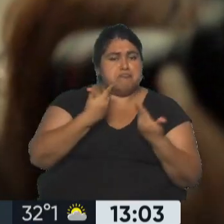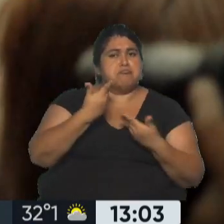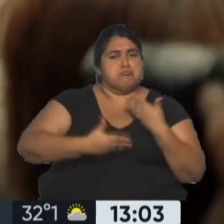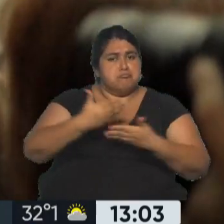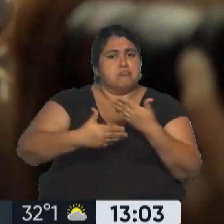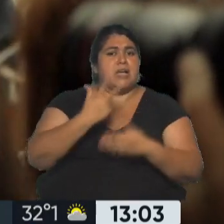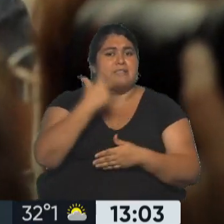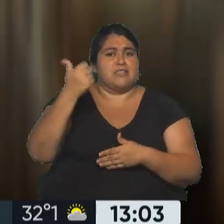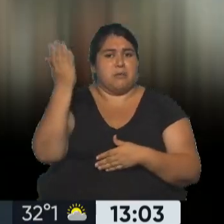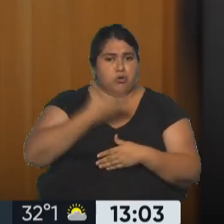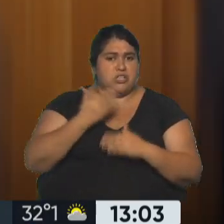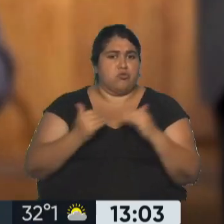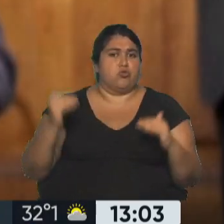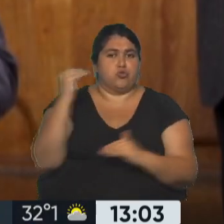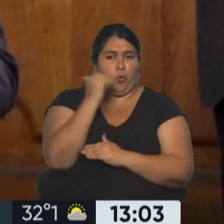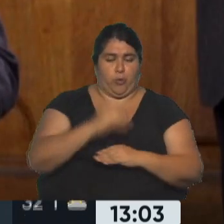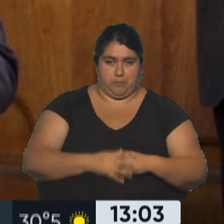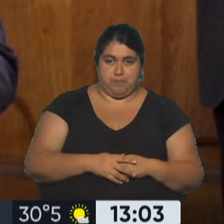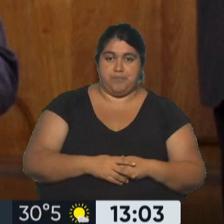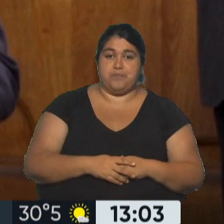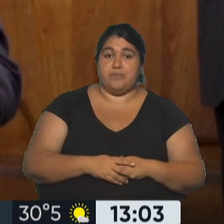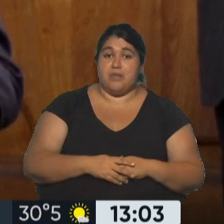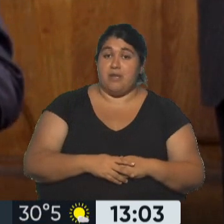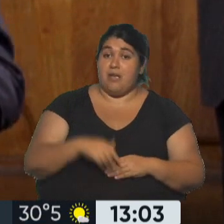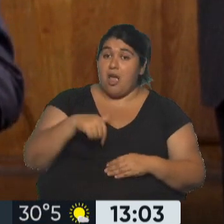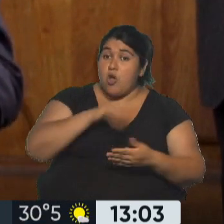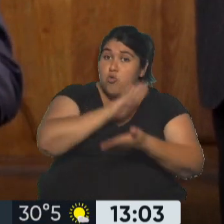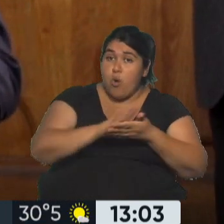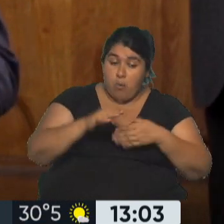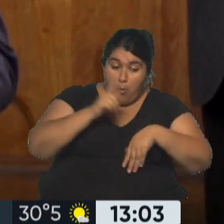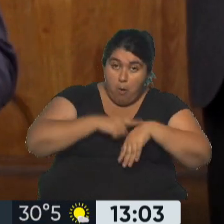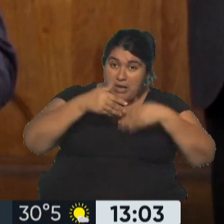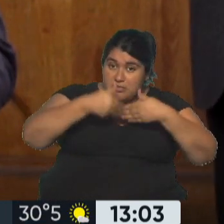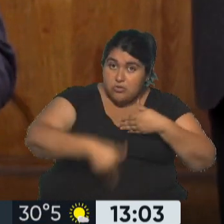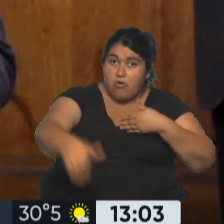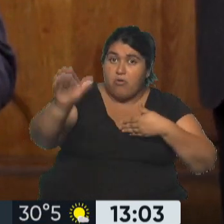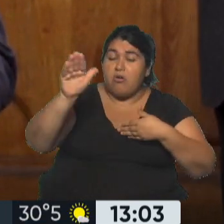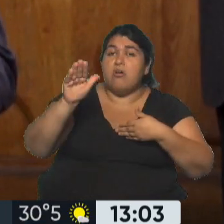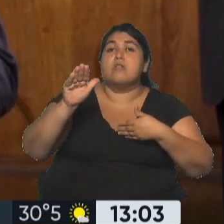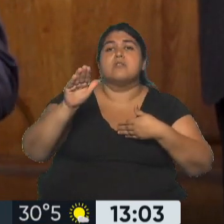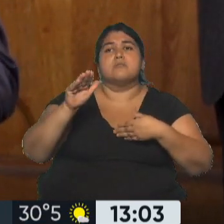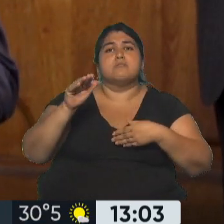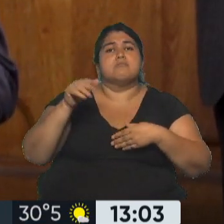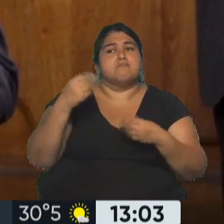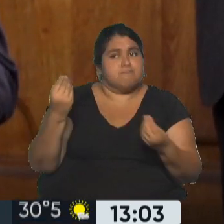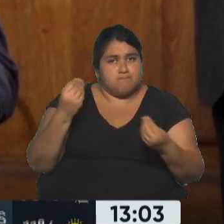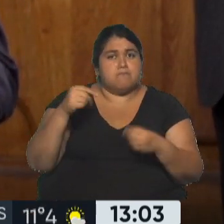a 36%. Ahora, desde este nuevo punto de partida que nos